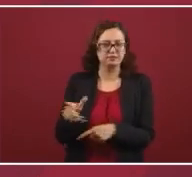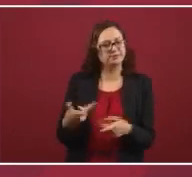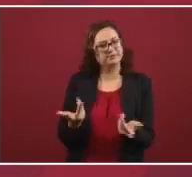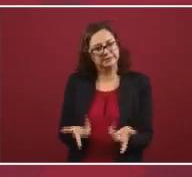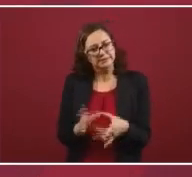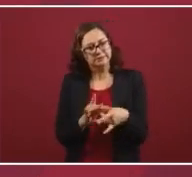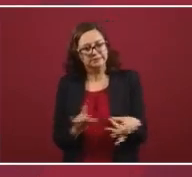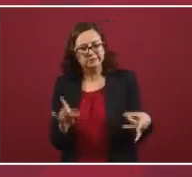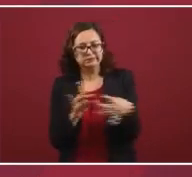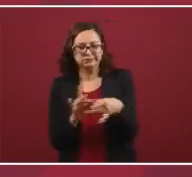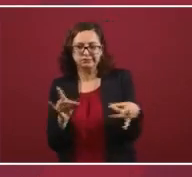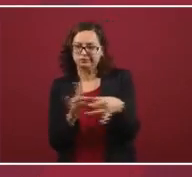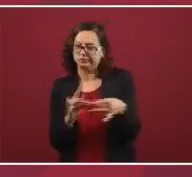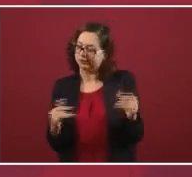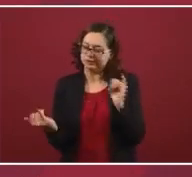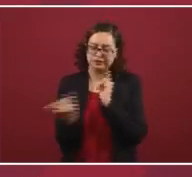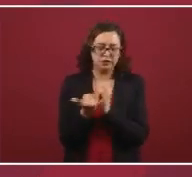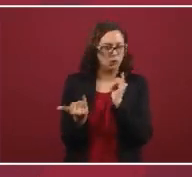Igual.